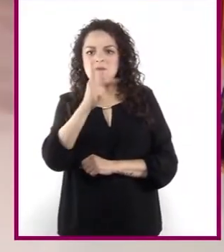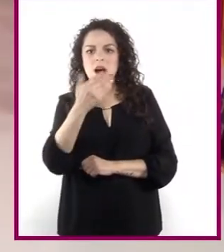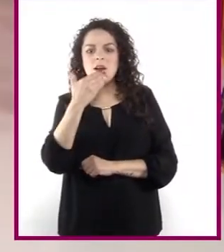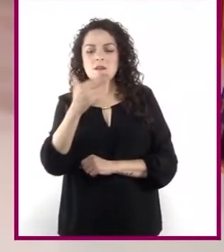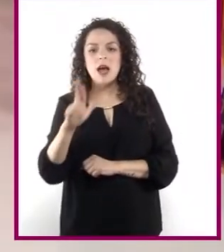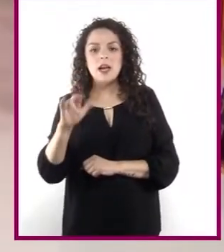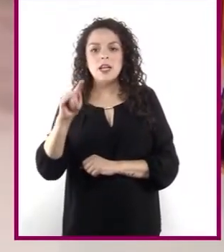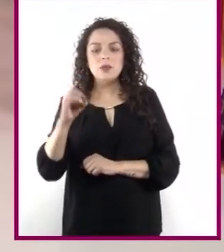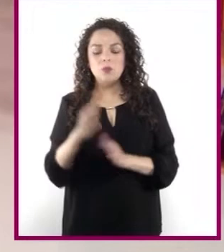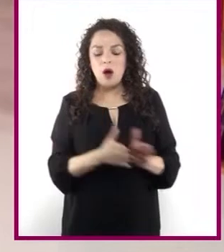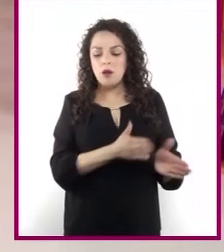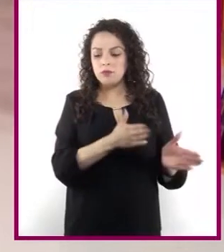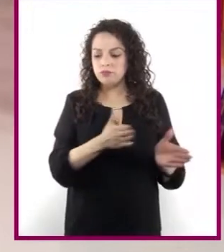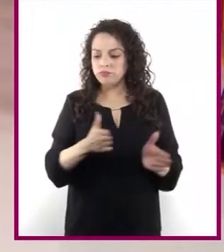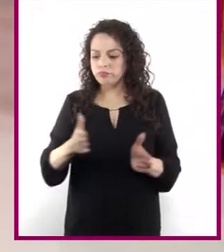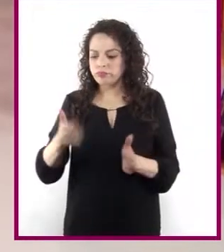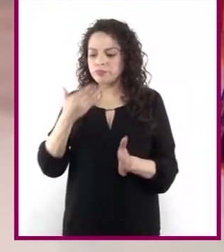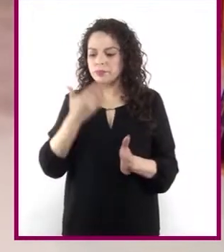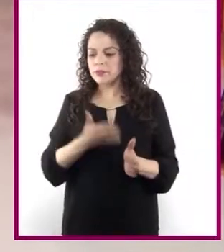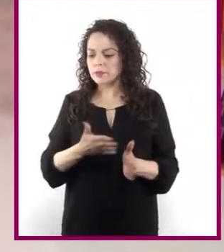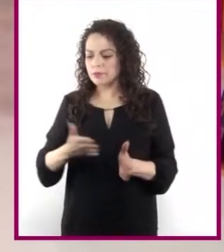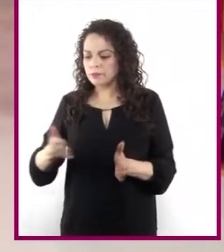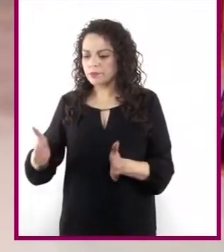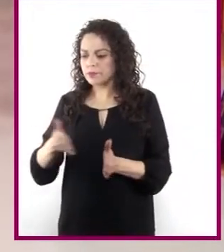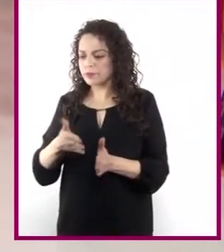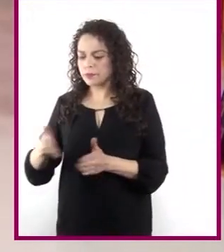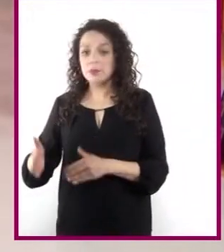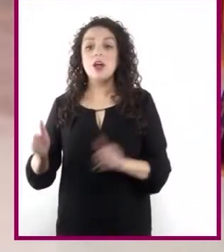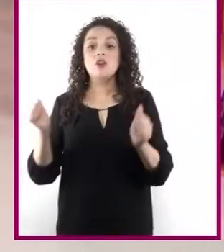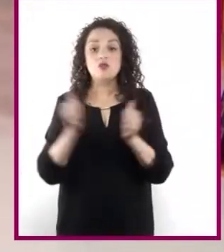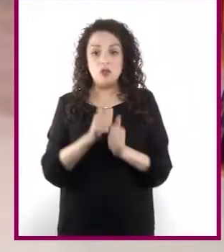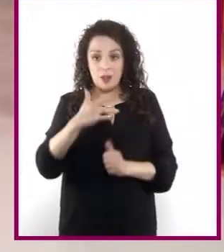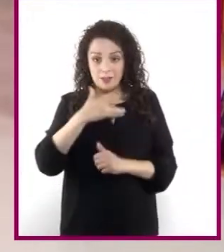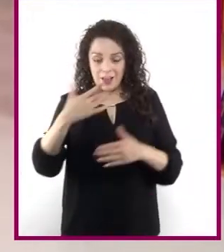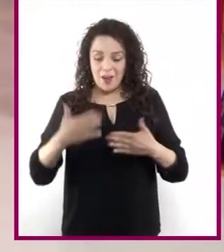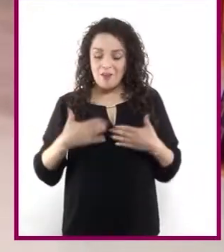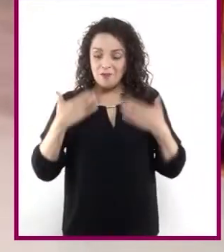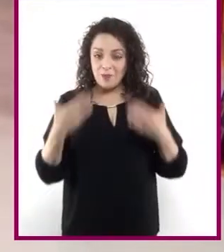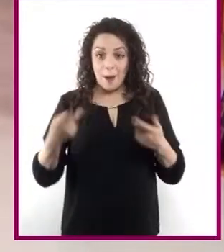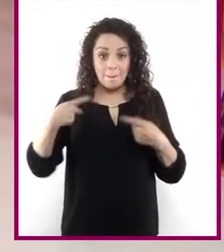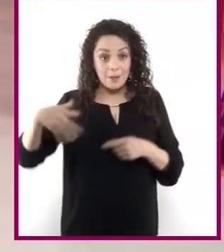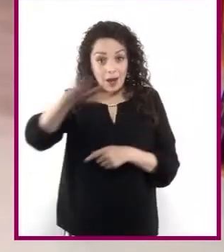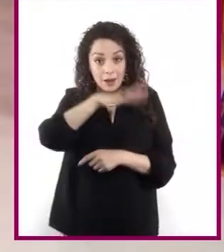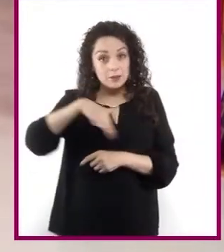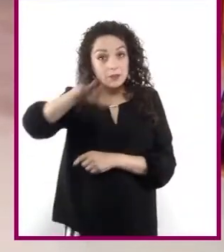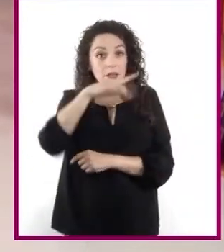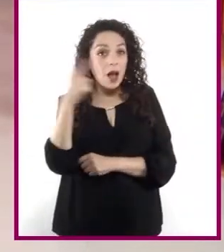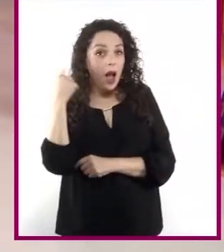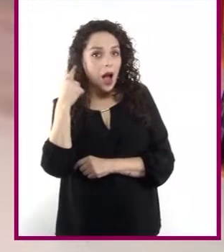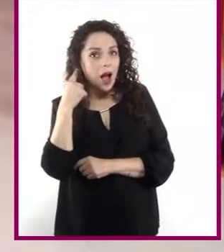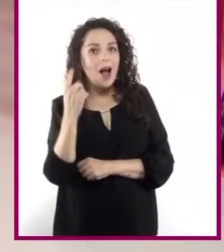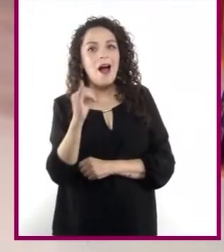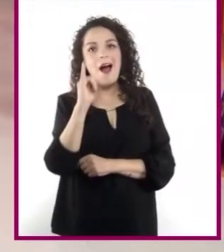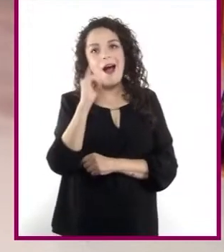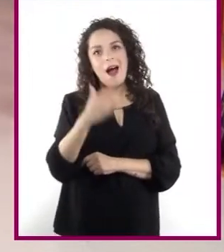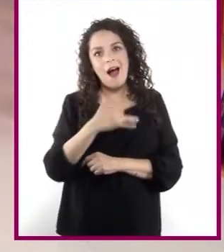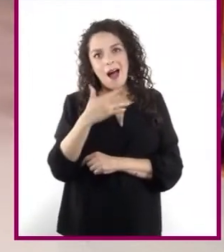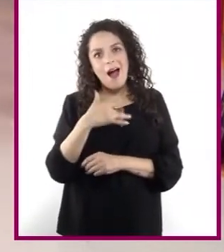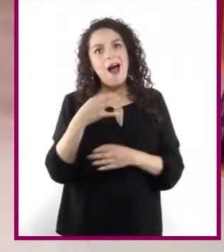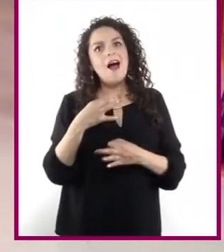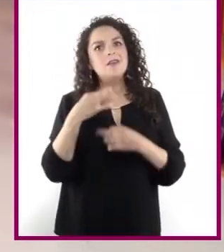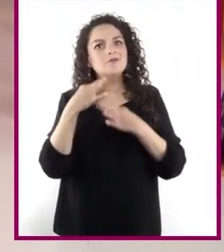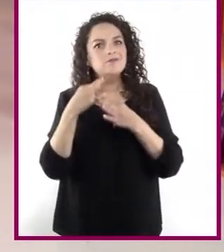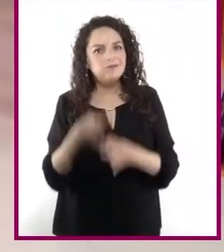adecuado, refleja confianza, ayuda a convencer a la audiencia y gracias a ella conseguimos que